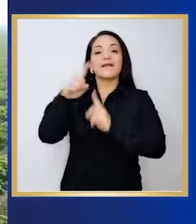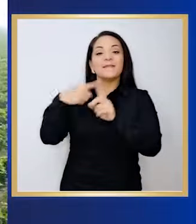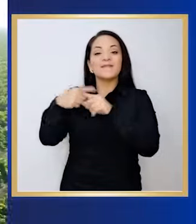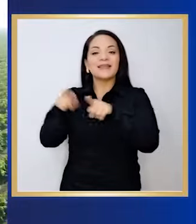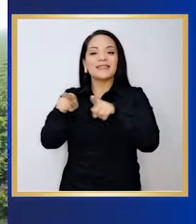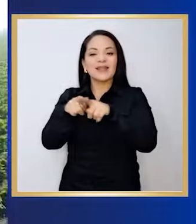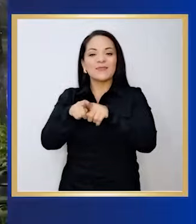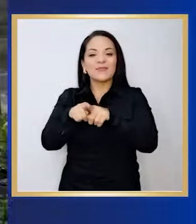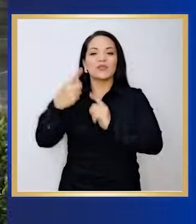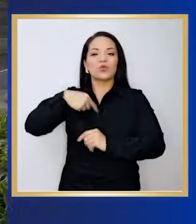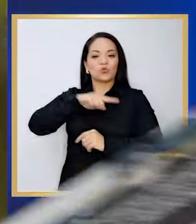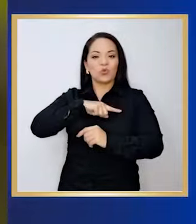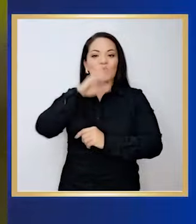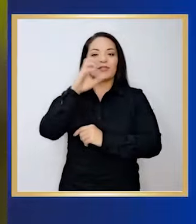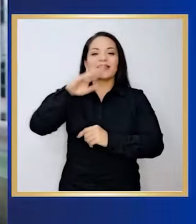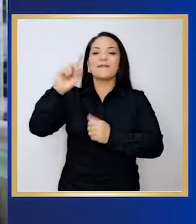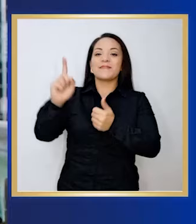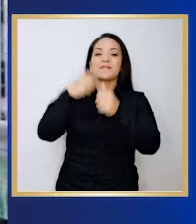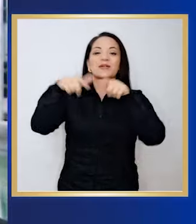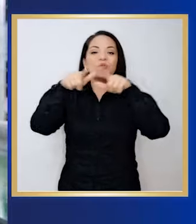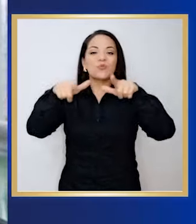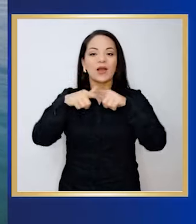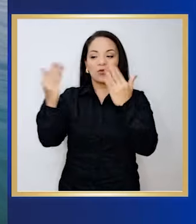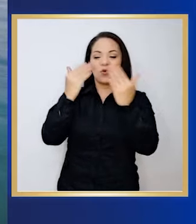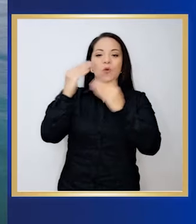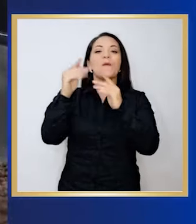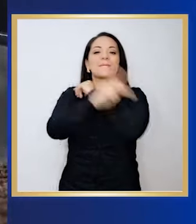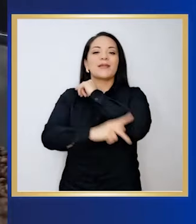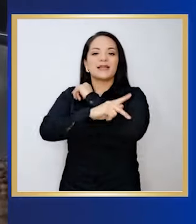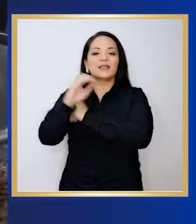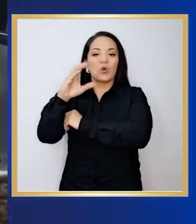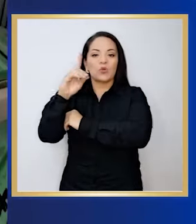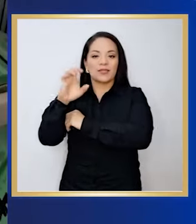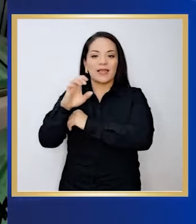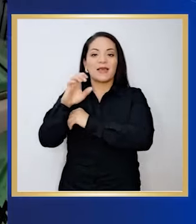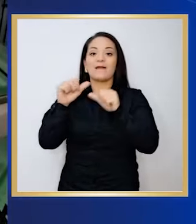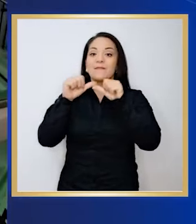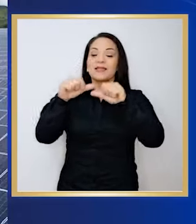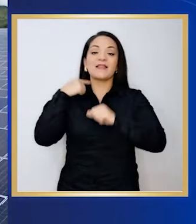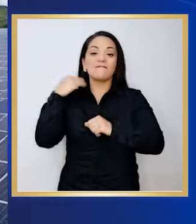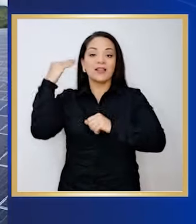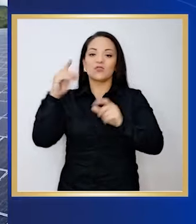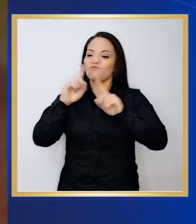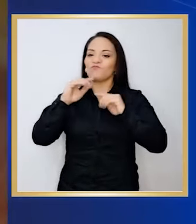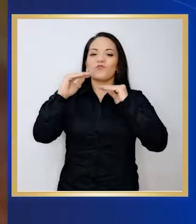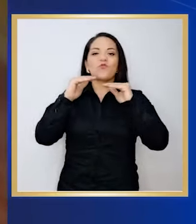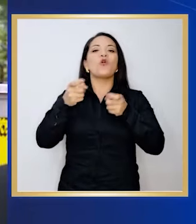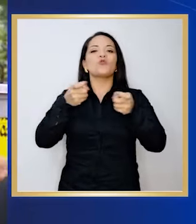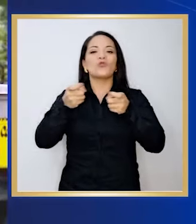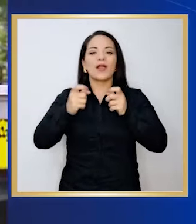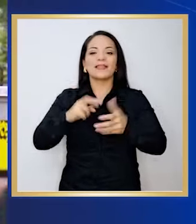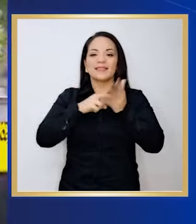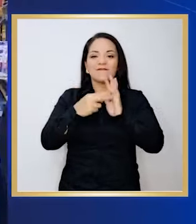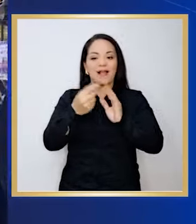Y si a esto le sumamos que también somos los campeones mundiales entre los países OCDE En mantener la inflación controlada,